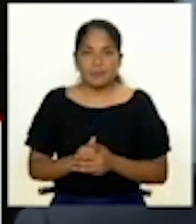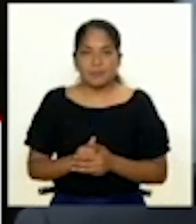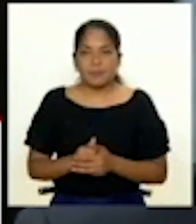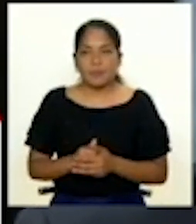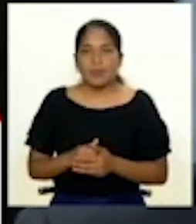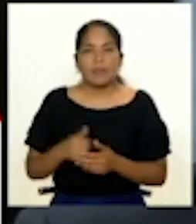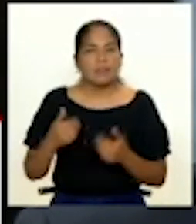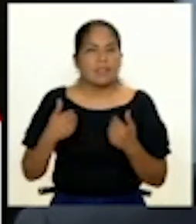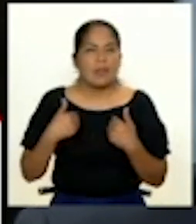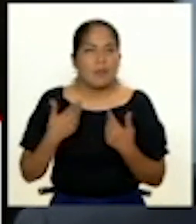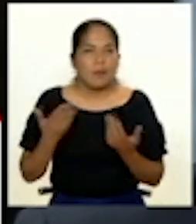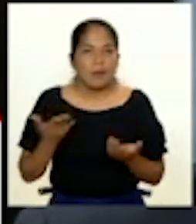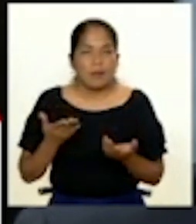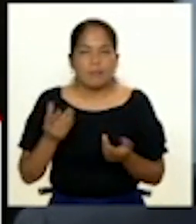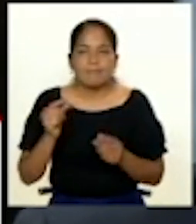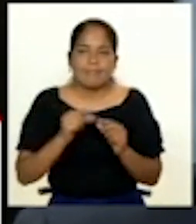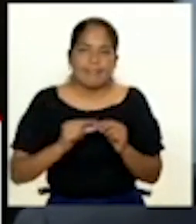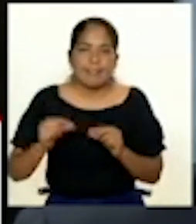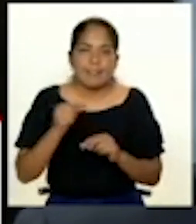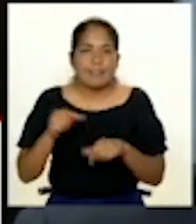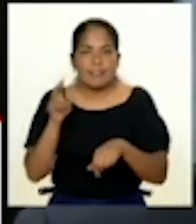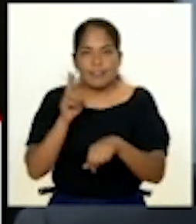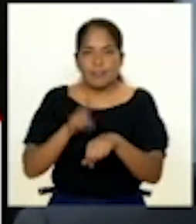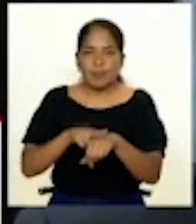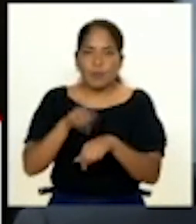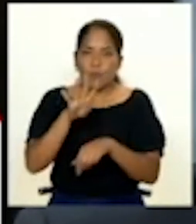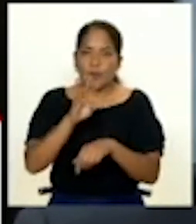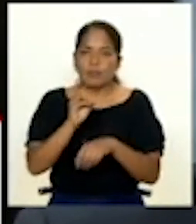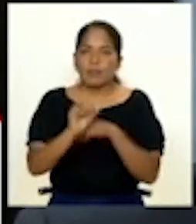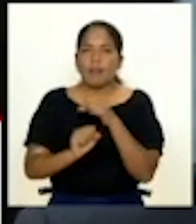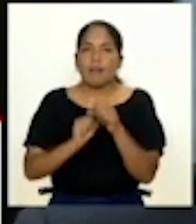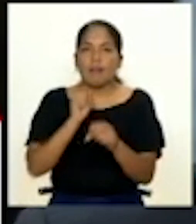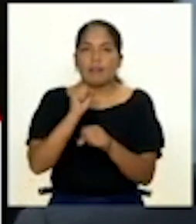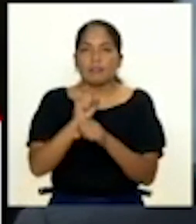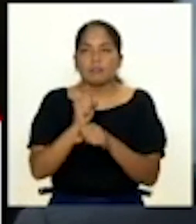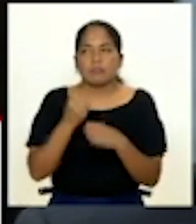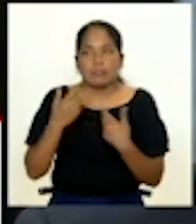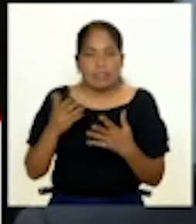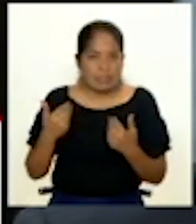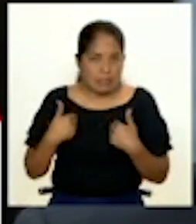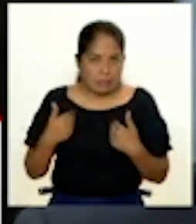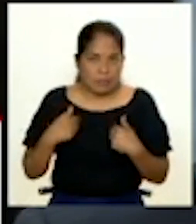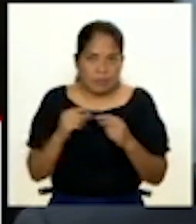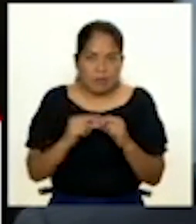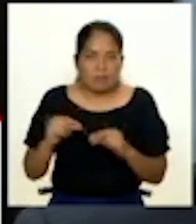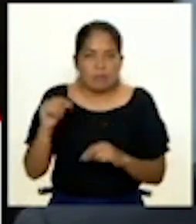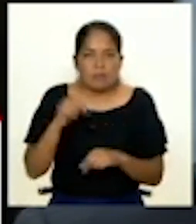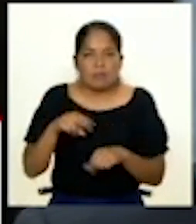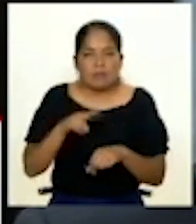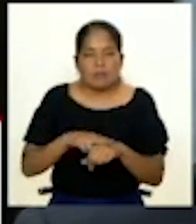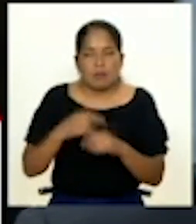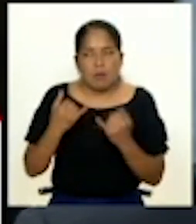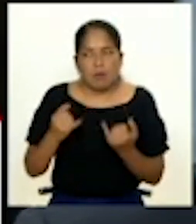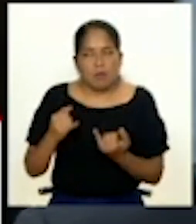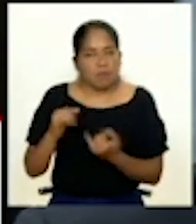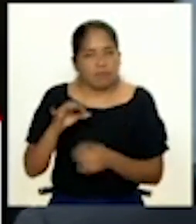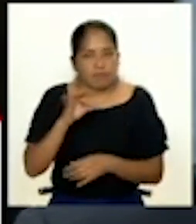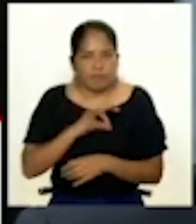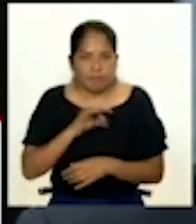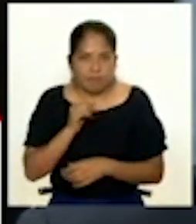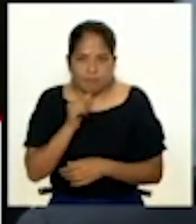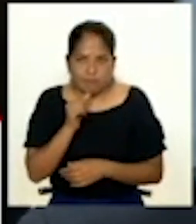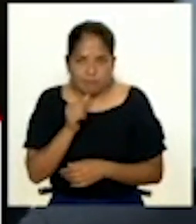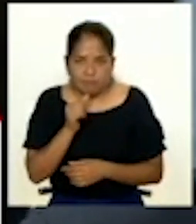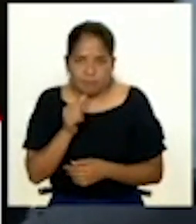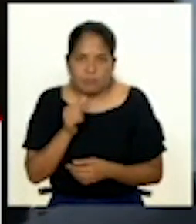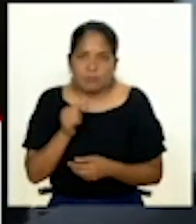recurso muy importante que es el gas natural, que desde hace 40 años lo disponemos y su uso no se está aprovechando de la manera